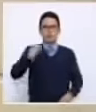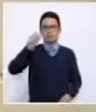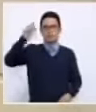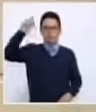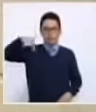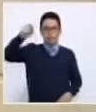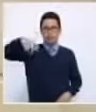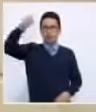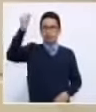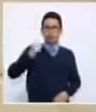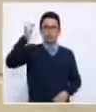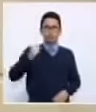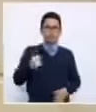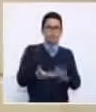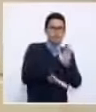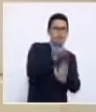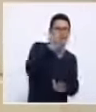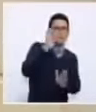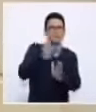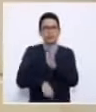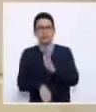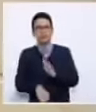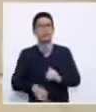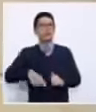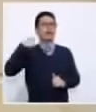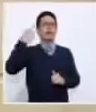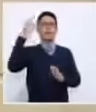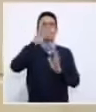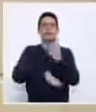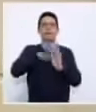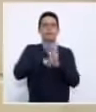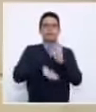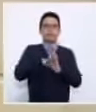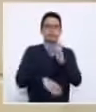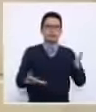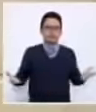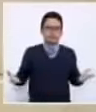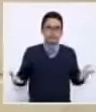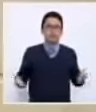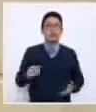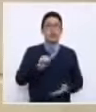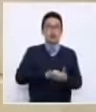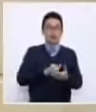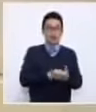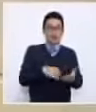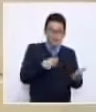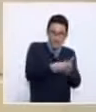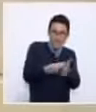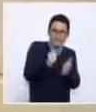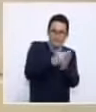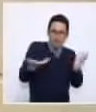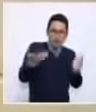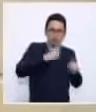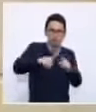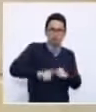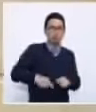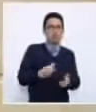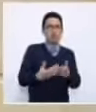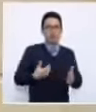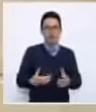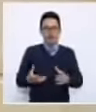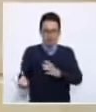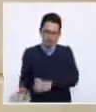le metemos plata y no sabemos si ganamos o perdemos, y generalmente perdemos. Los costos de los insumos están muy altos. Un bulto de